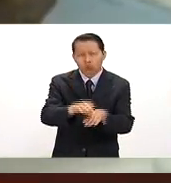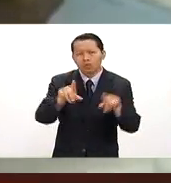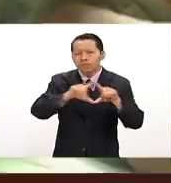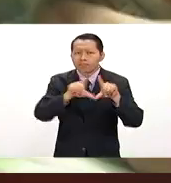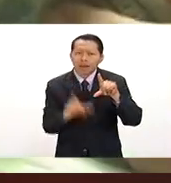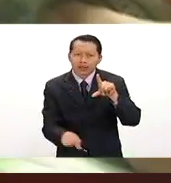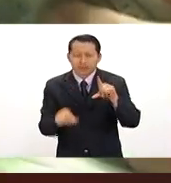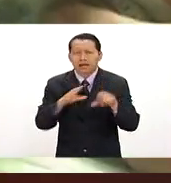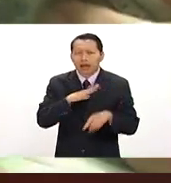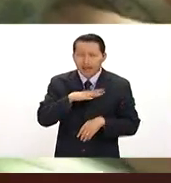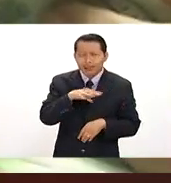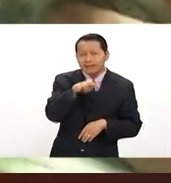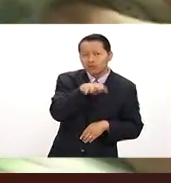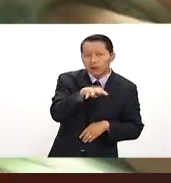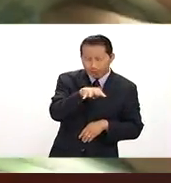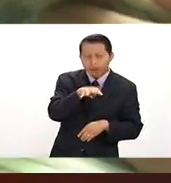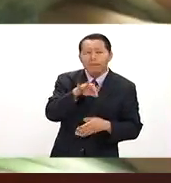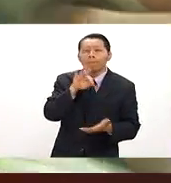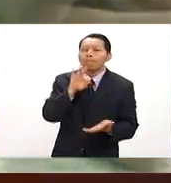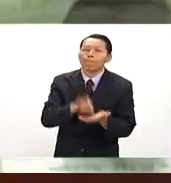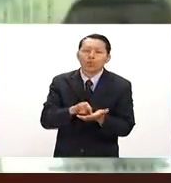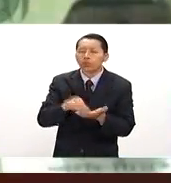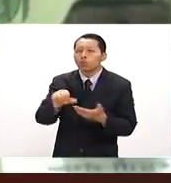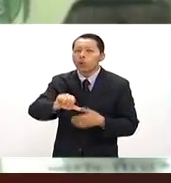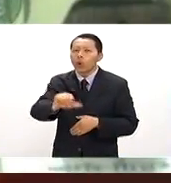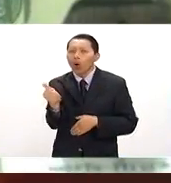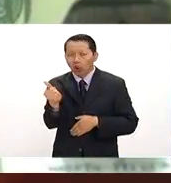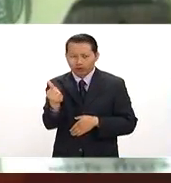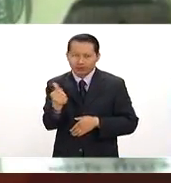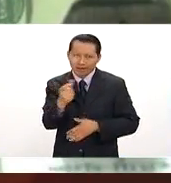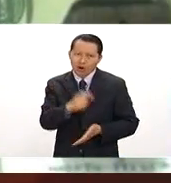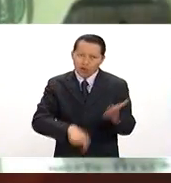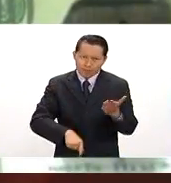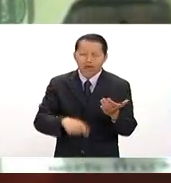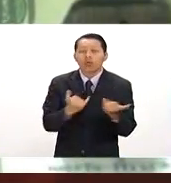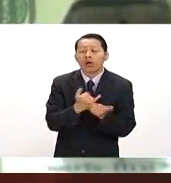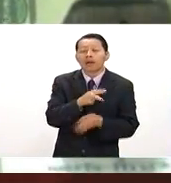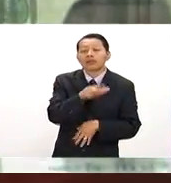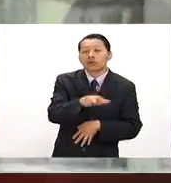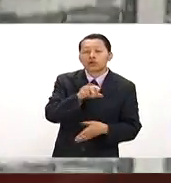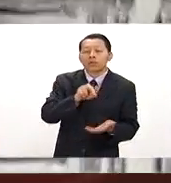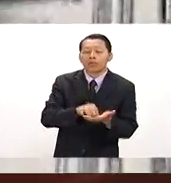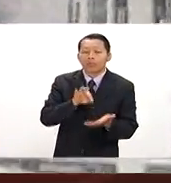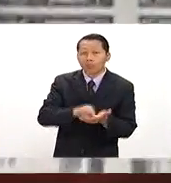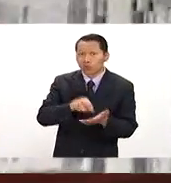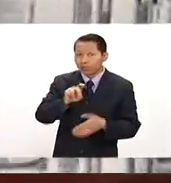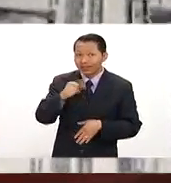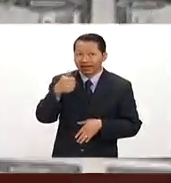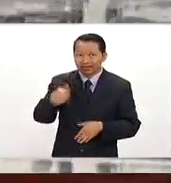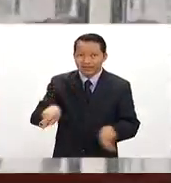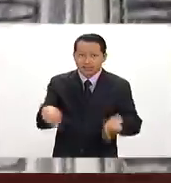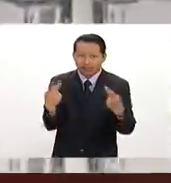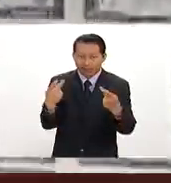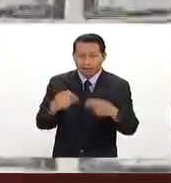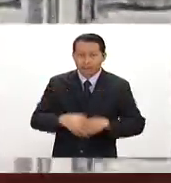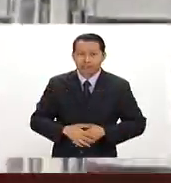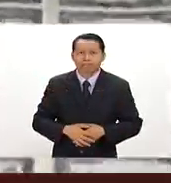se cotizó en 19 pesos con 11 centavos a la compra y 18.36 a la venta.